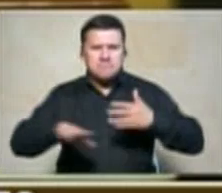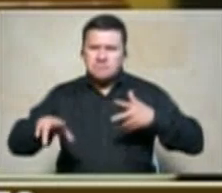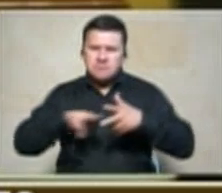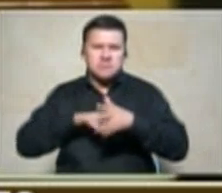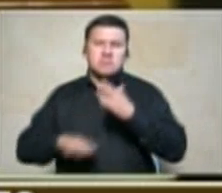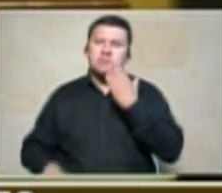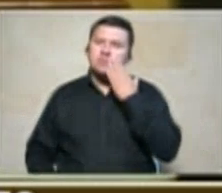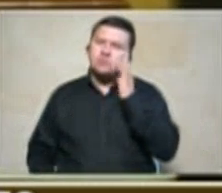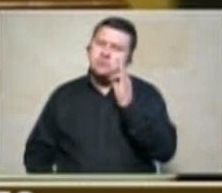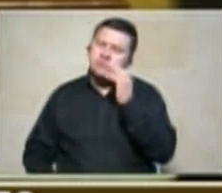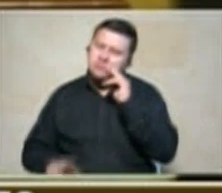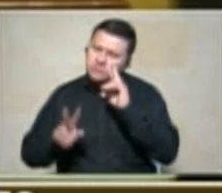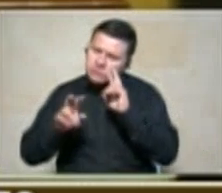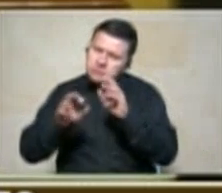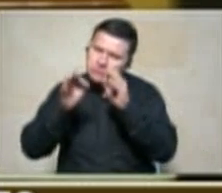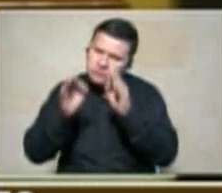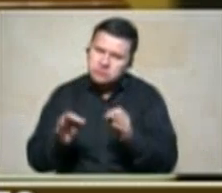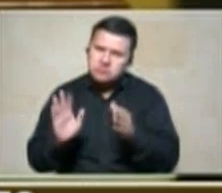un freno